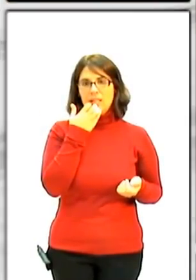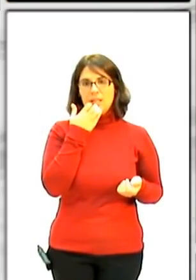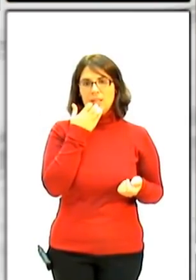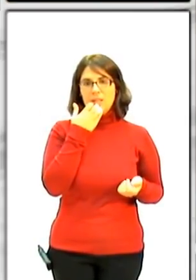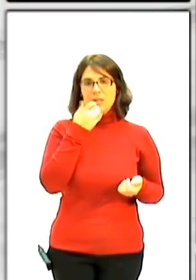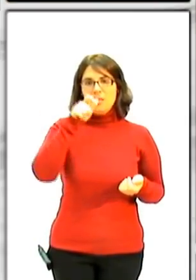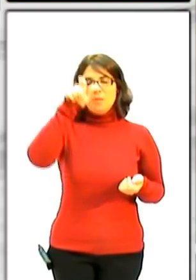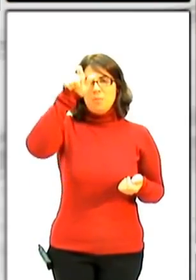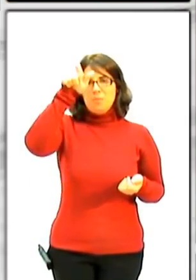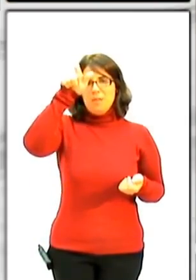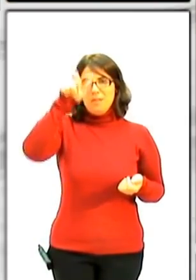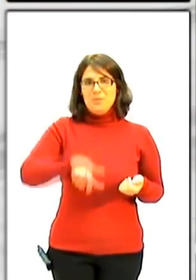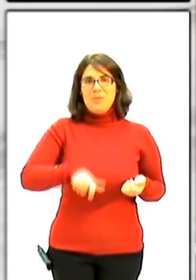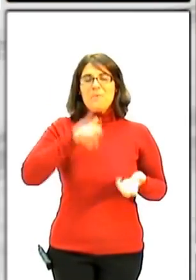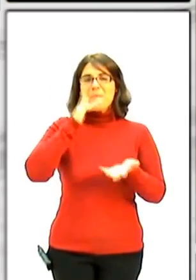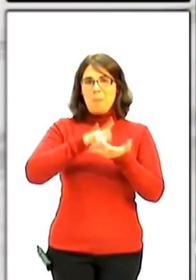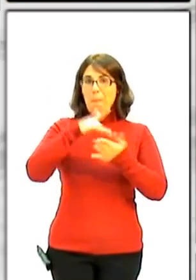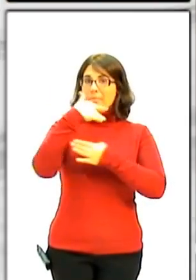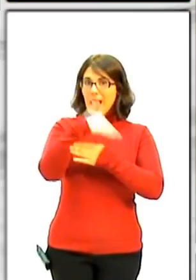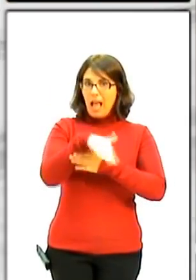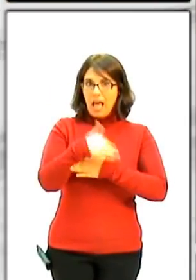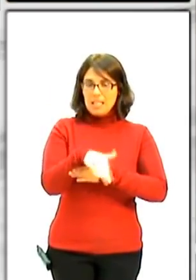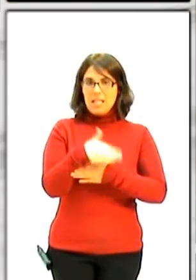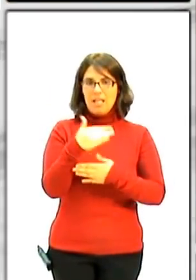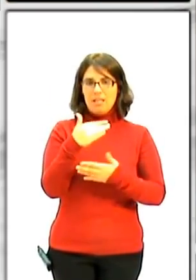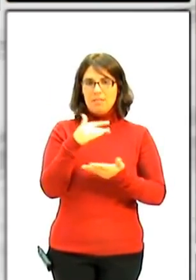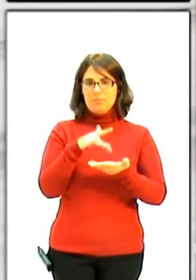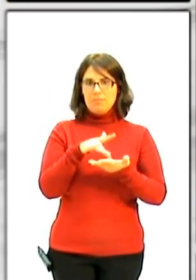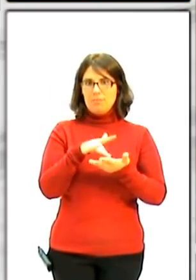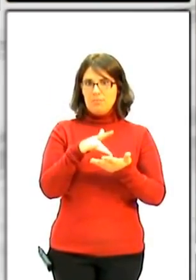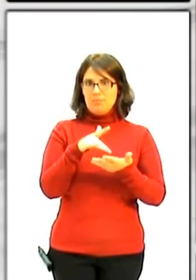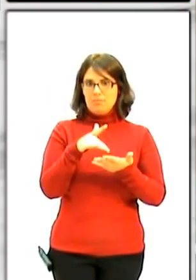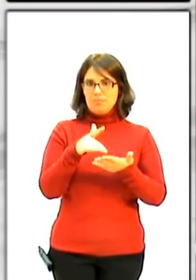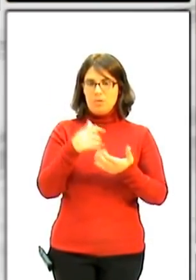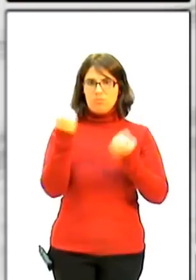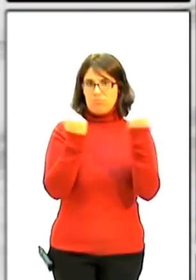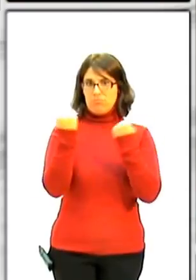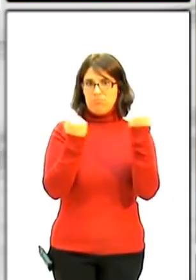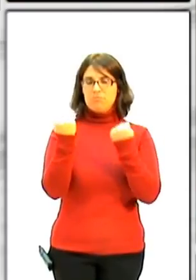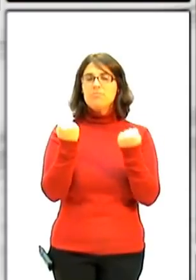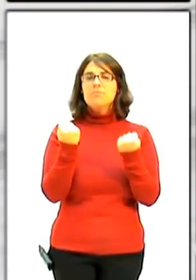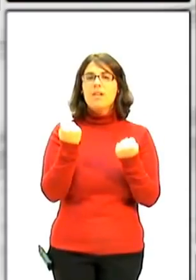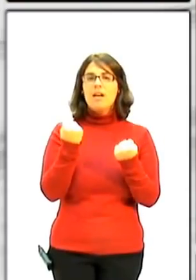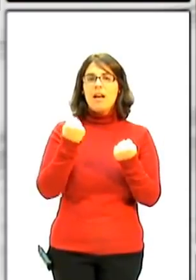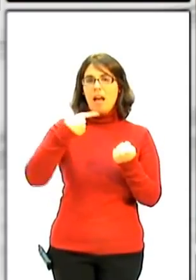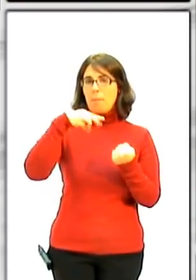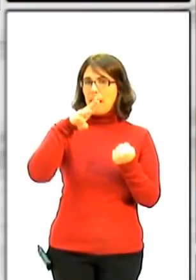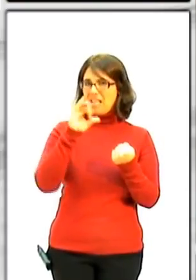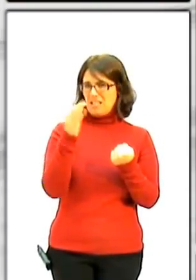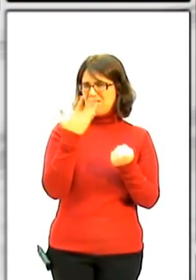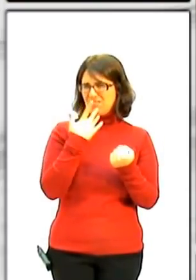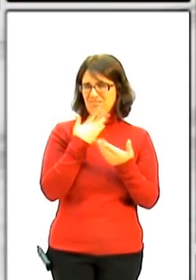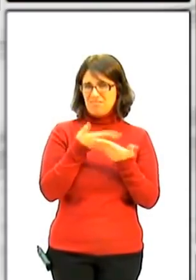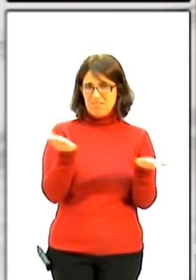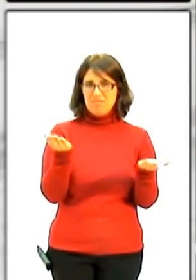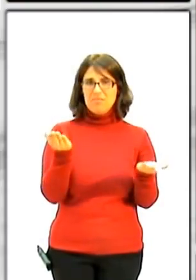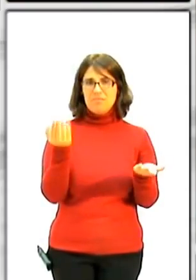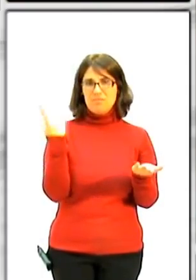calle, hasta la fecha todos conocemos lo que es un GPS. ¿Cómo adaptamos ese GPS al